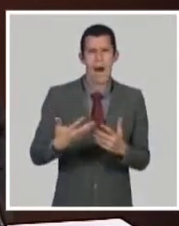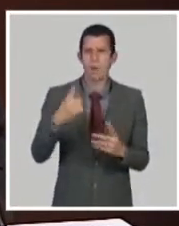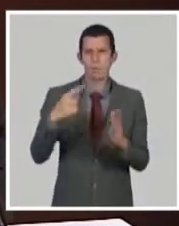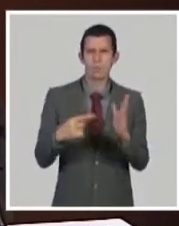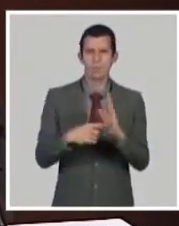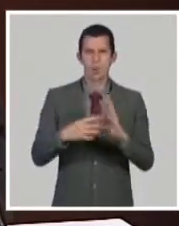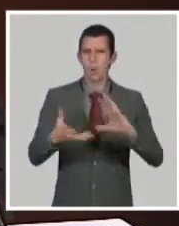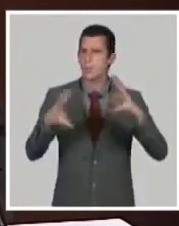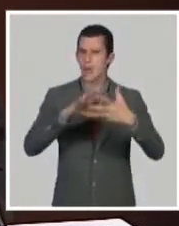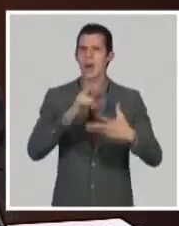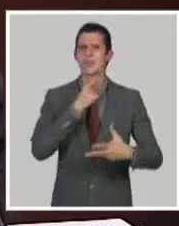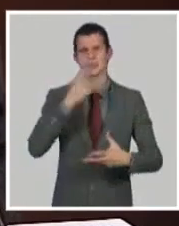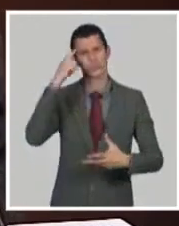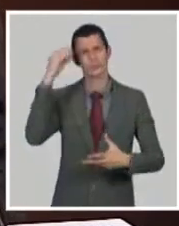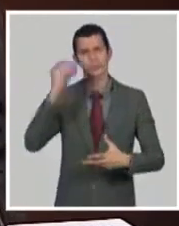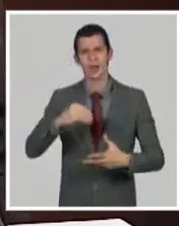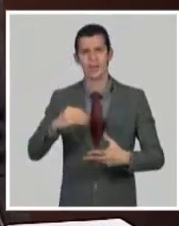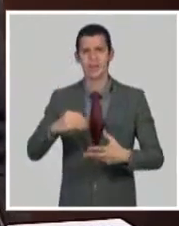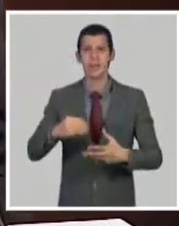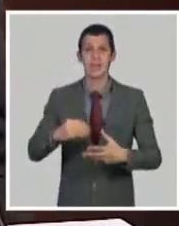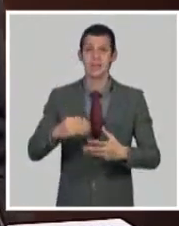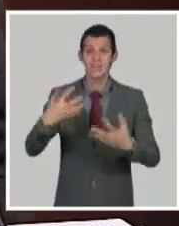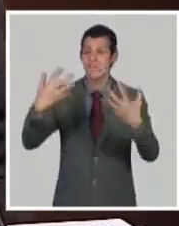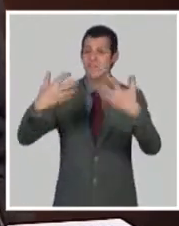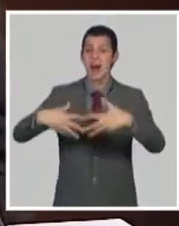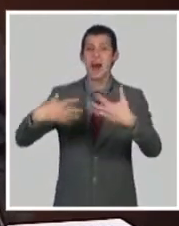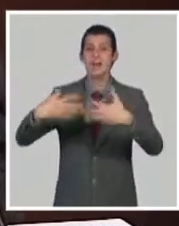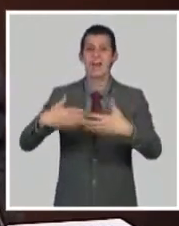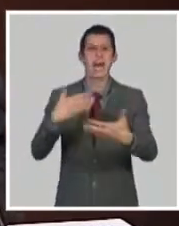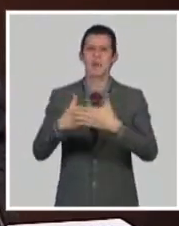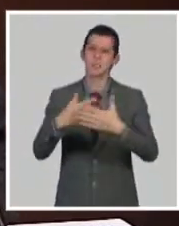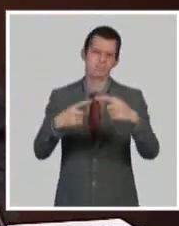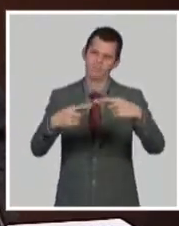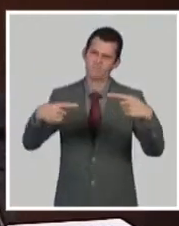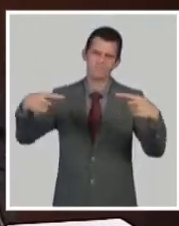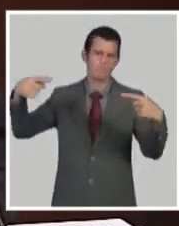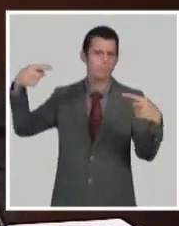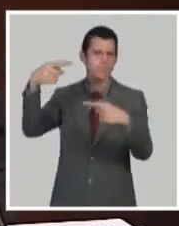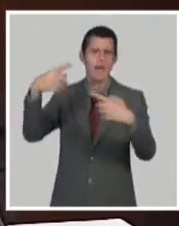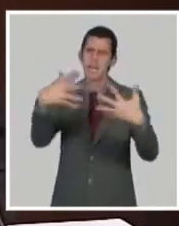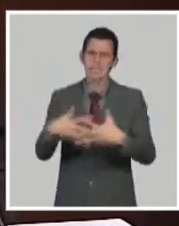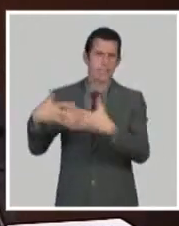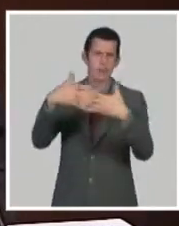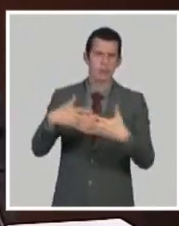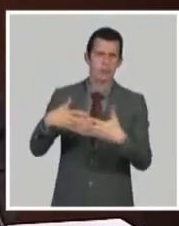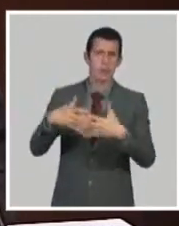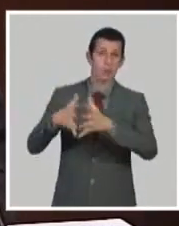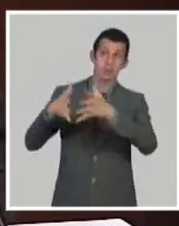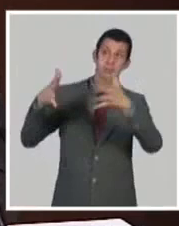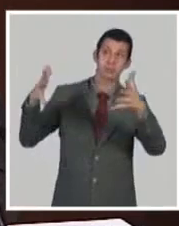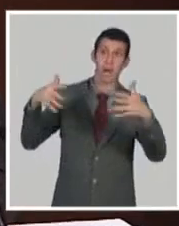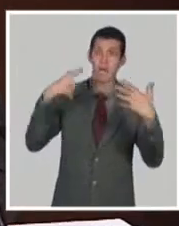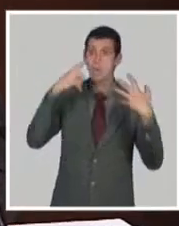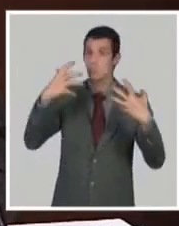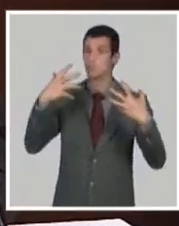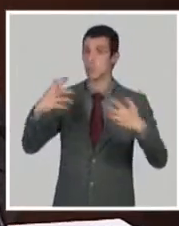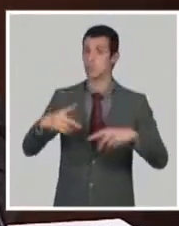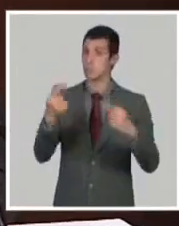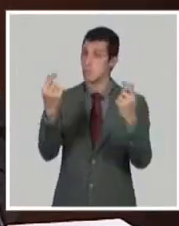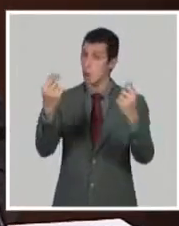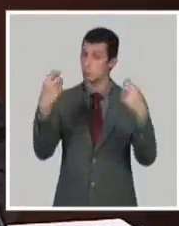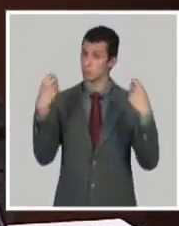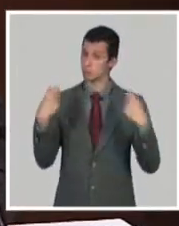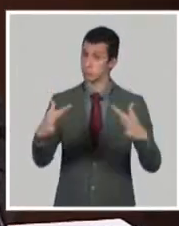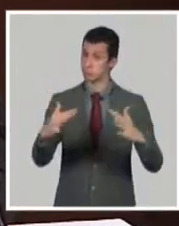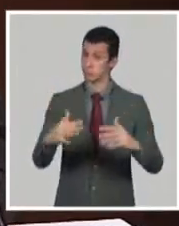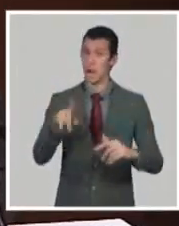están produciendo son los únicos grandes fabricantes de vacunas que hay en el mundo, que son los laboratorios Pfizer, que tienen capacidades